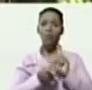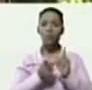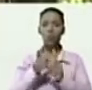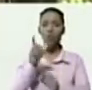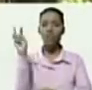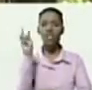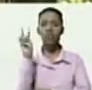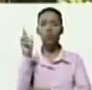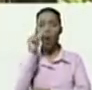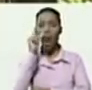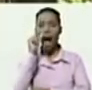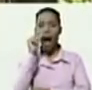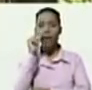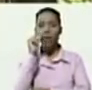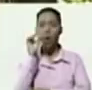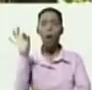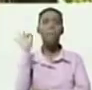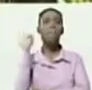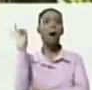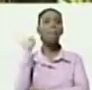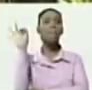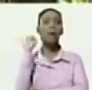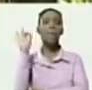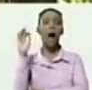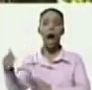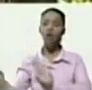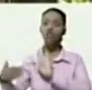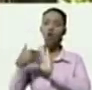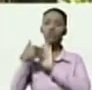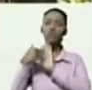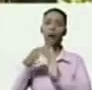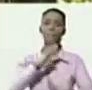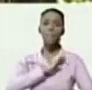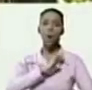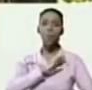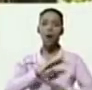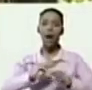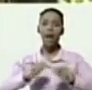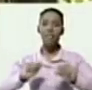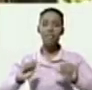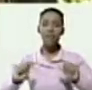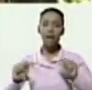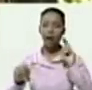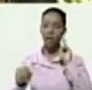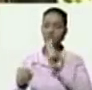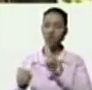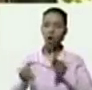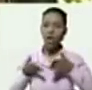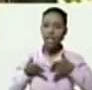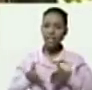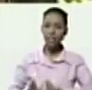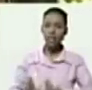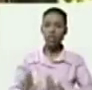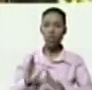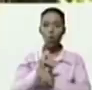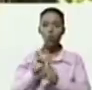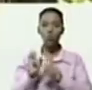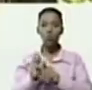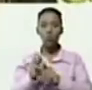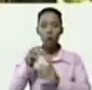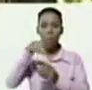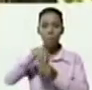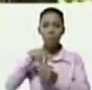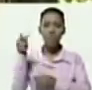de predicar contra su propio suelo que los vio nacer, nosotros no nos